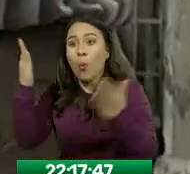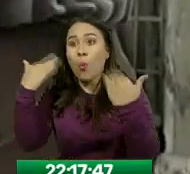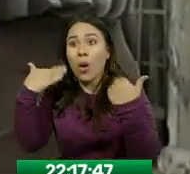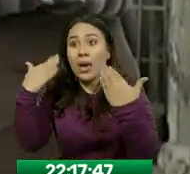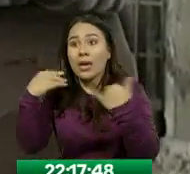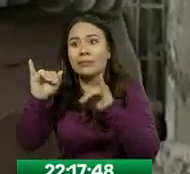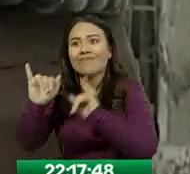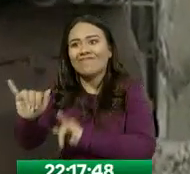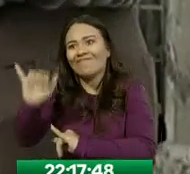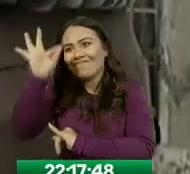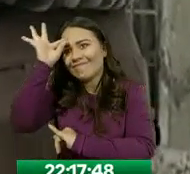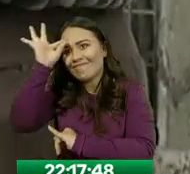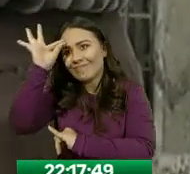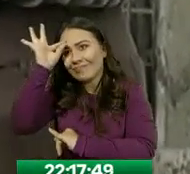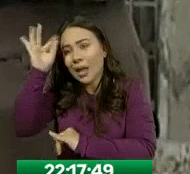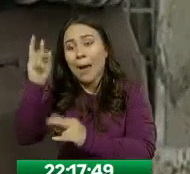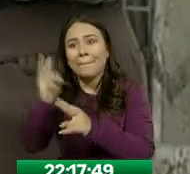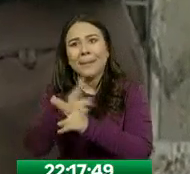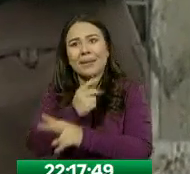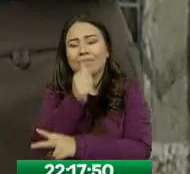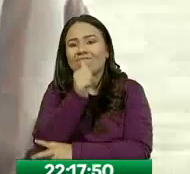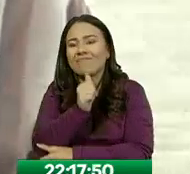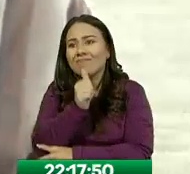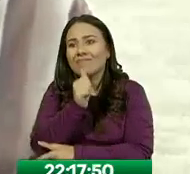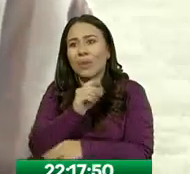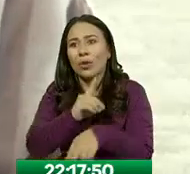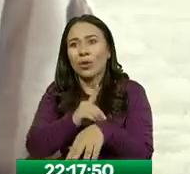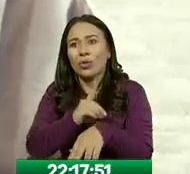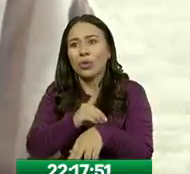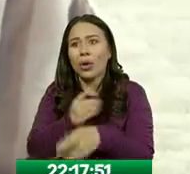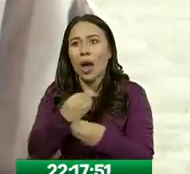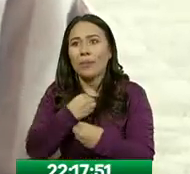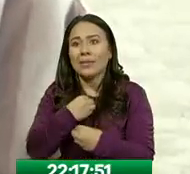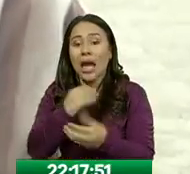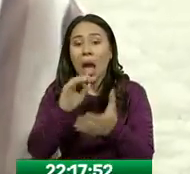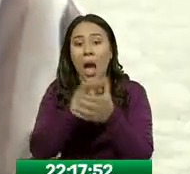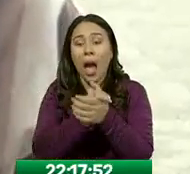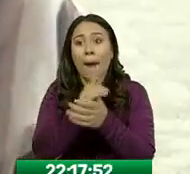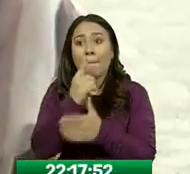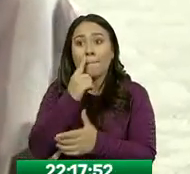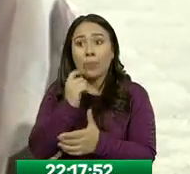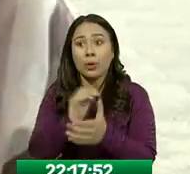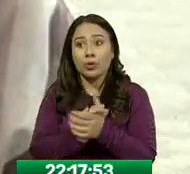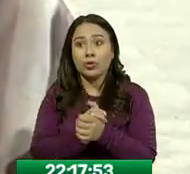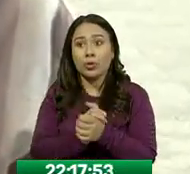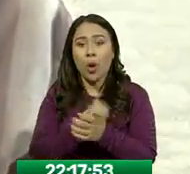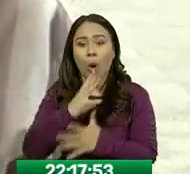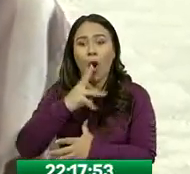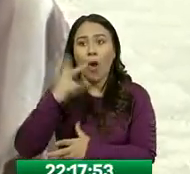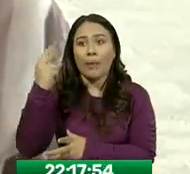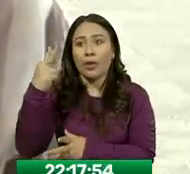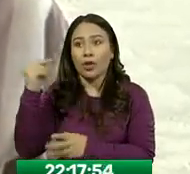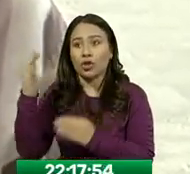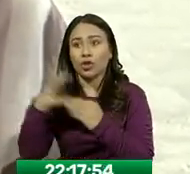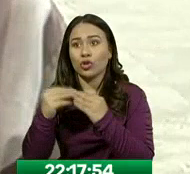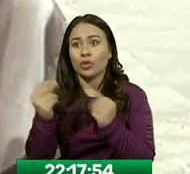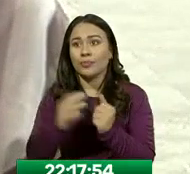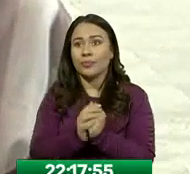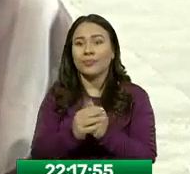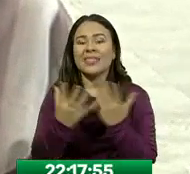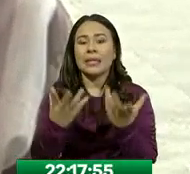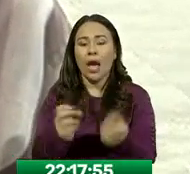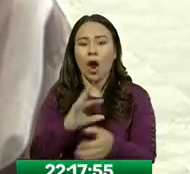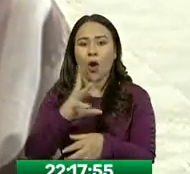asilada en una casa de salud con pronóstico reservado. Le habían quitado al esposo de la víctima $200 y pretendían